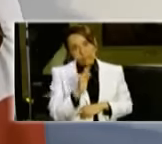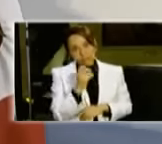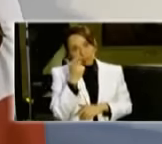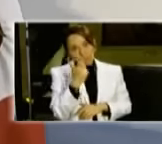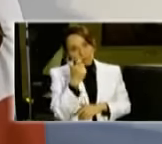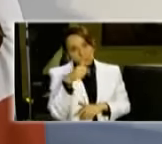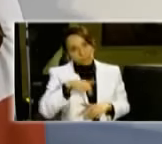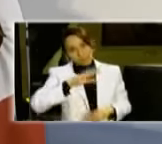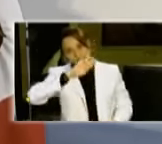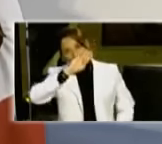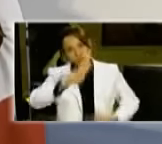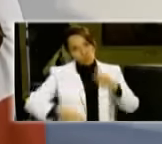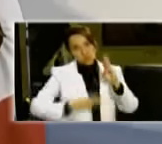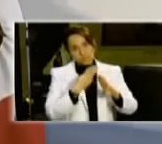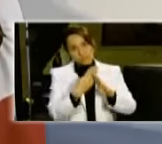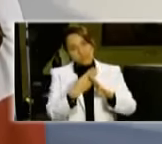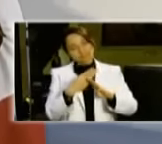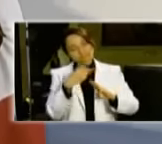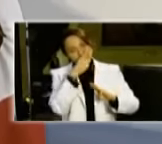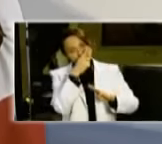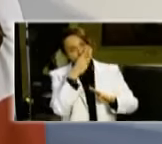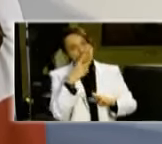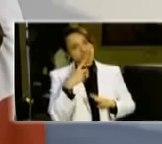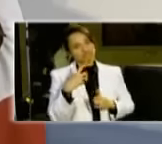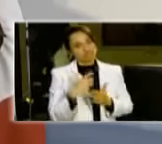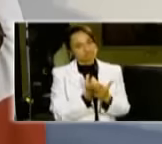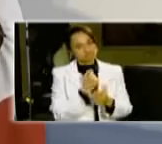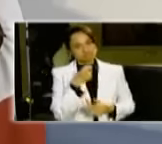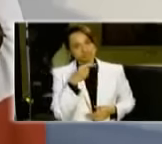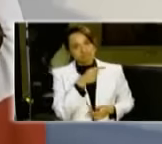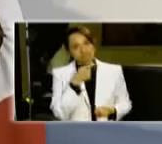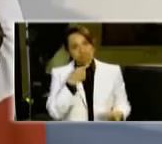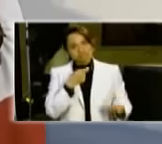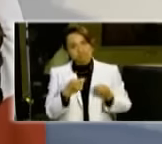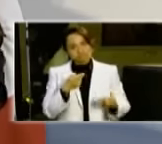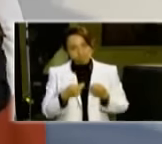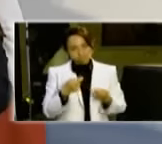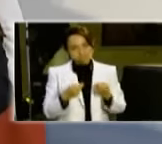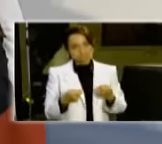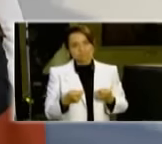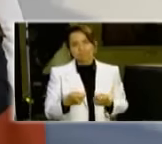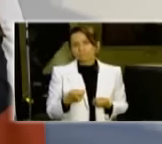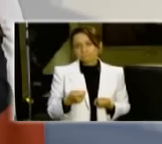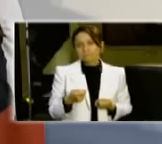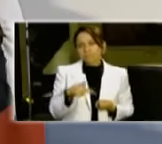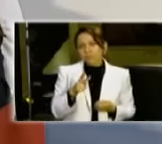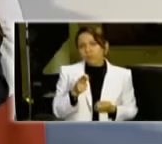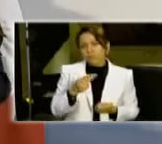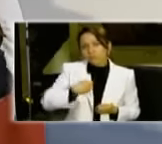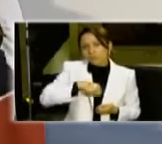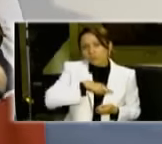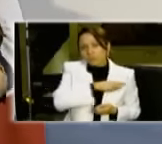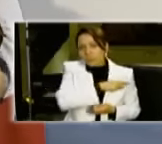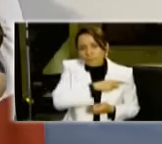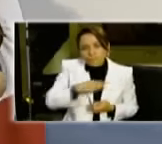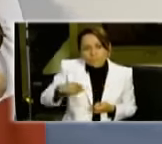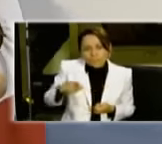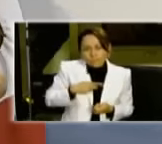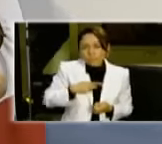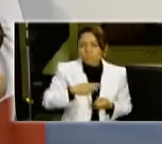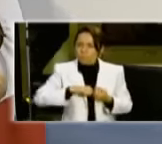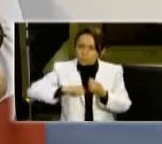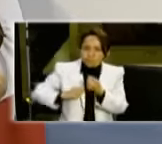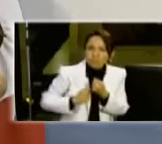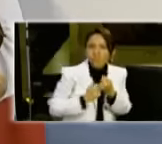alentar el ingenuo sueño de sustituir la relación hemisférica, debemos fortalecerla en base a los lazos de